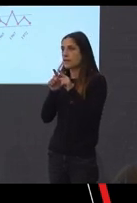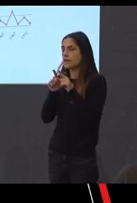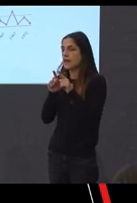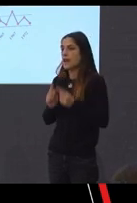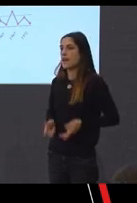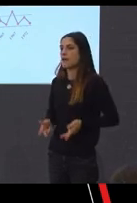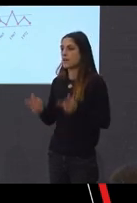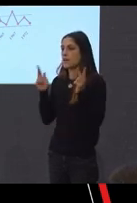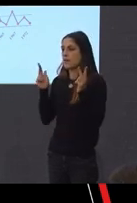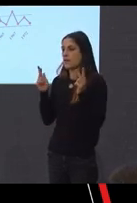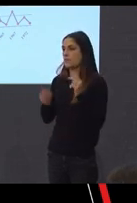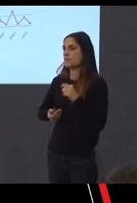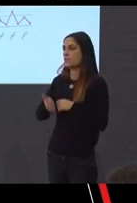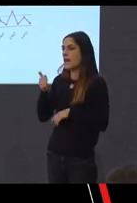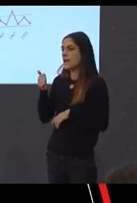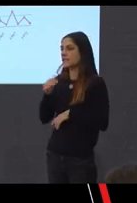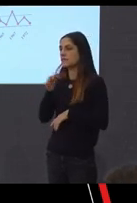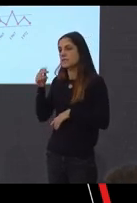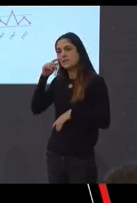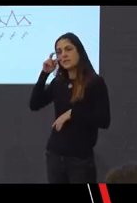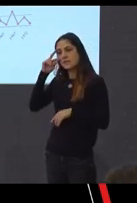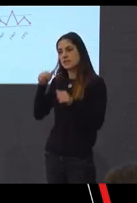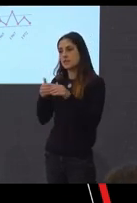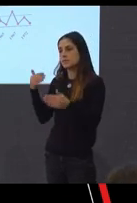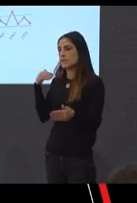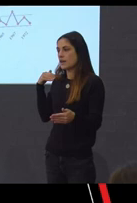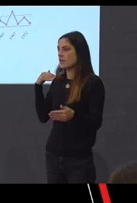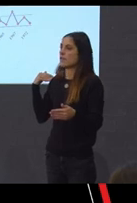ou incluso unha maior experiencia